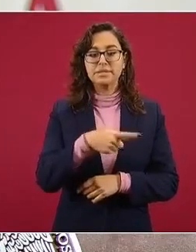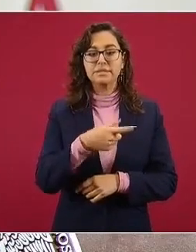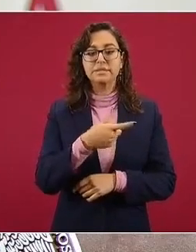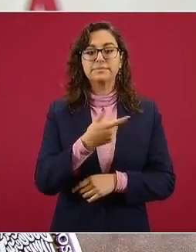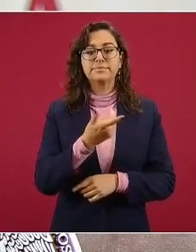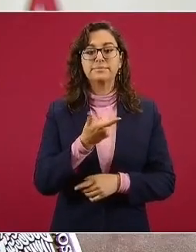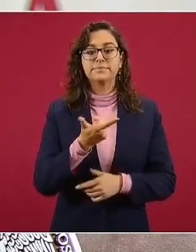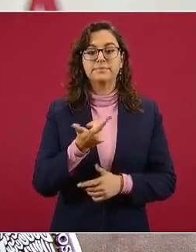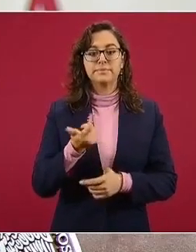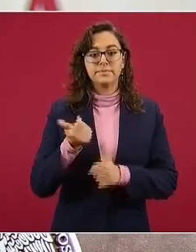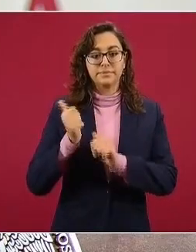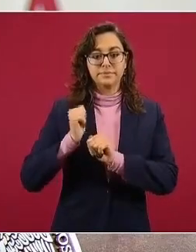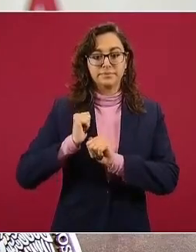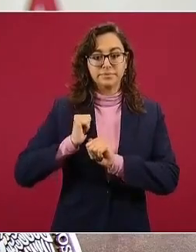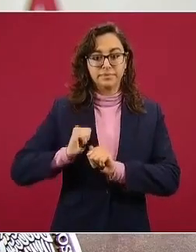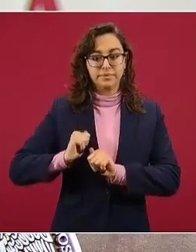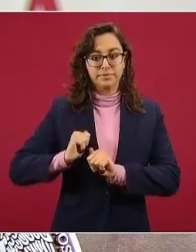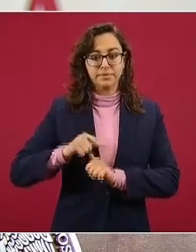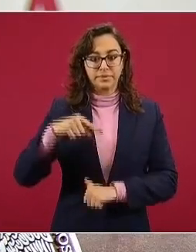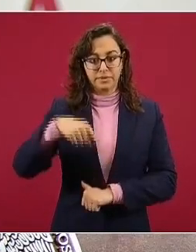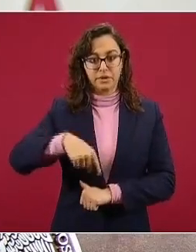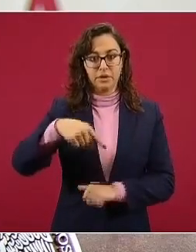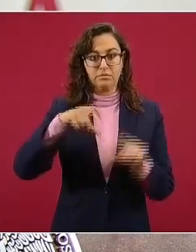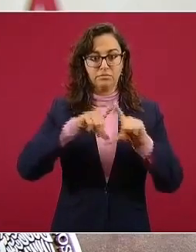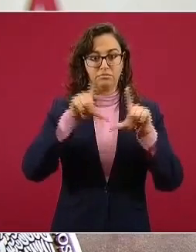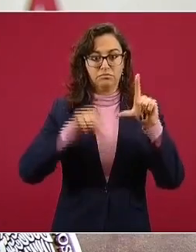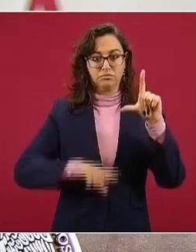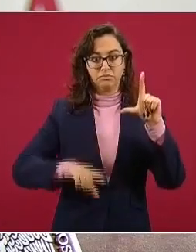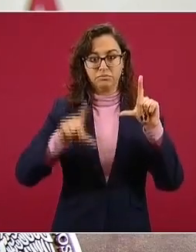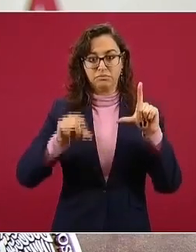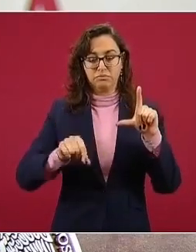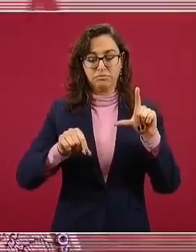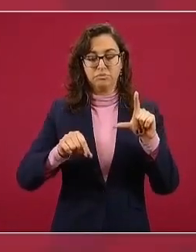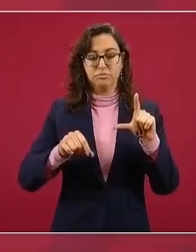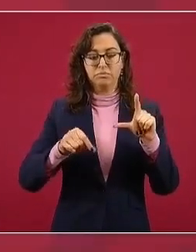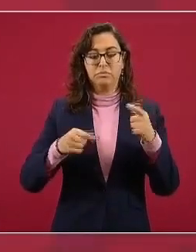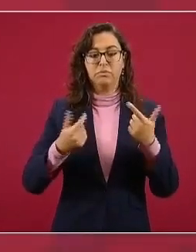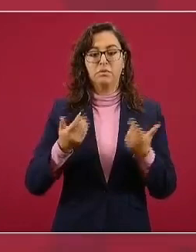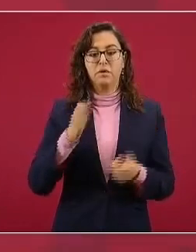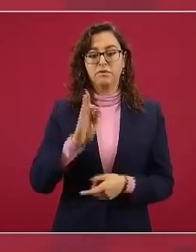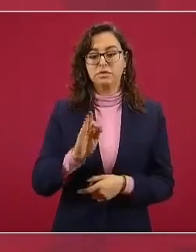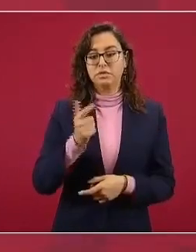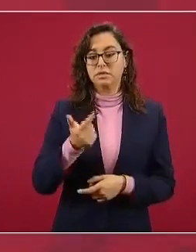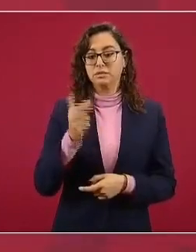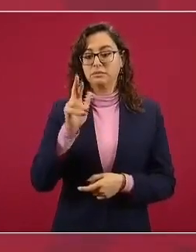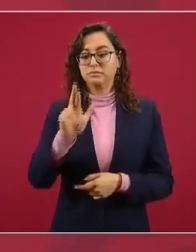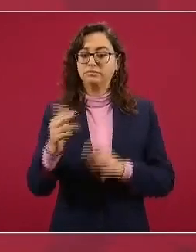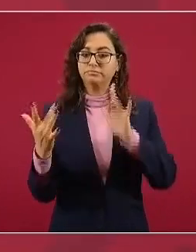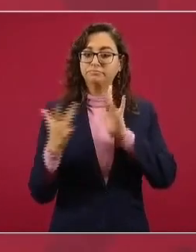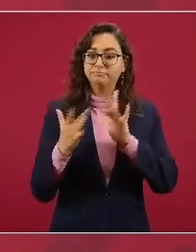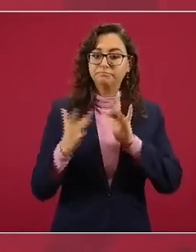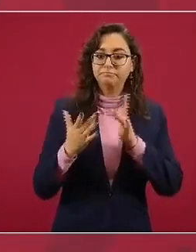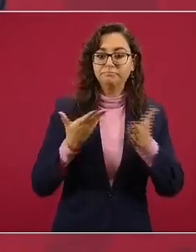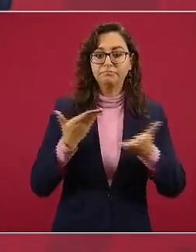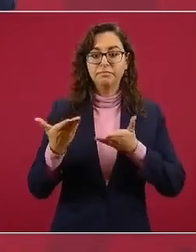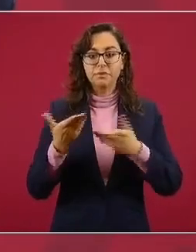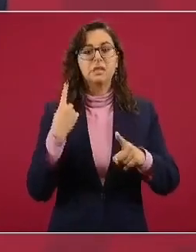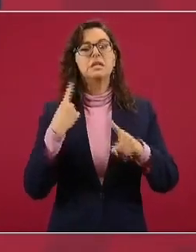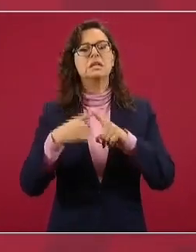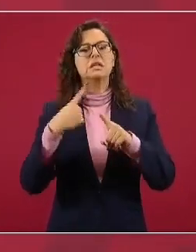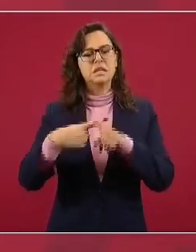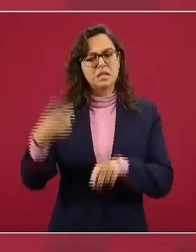autoridades en México, sobre todo con la Fiscalía, es el